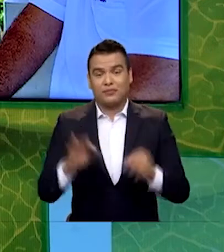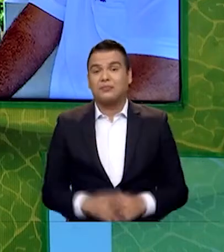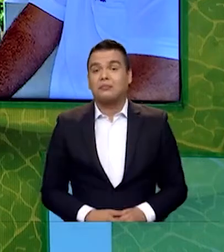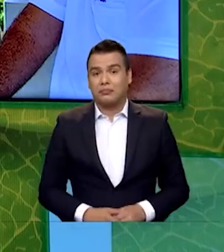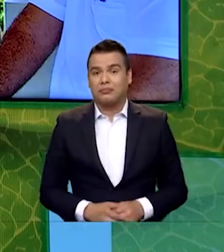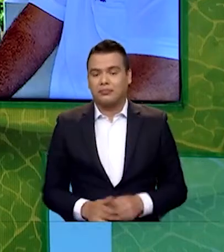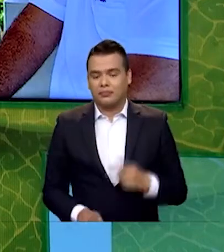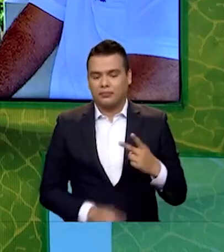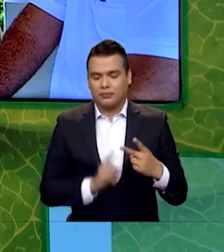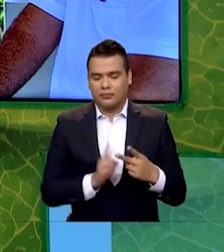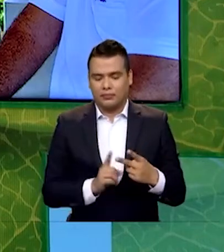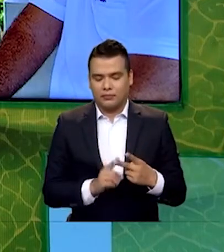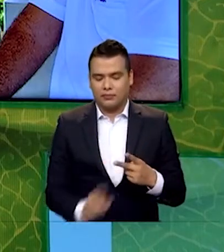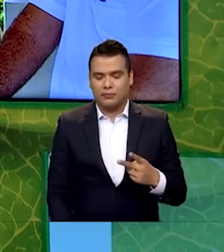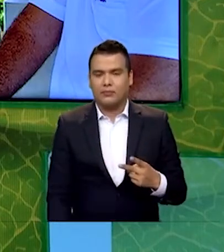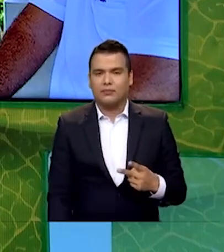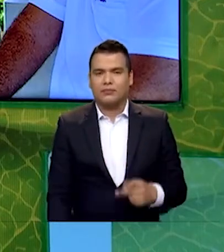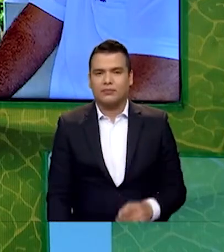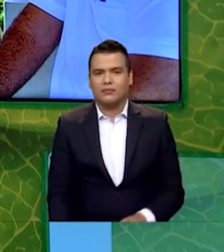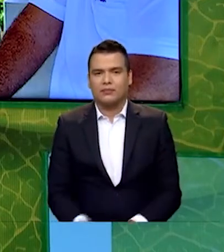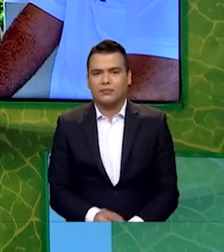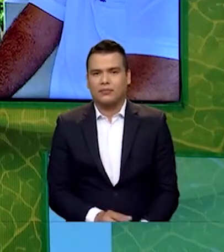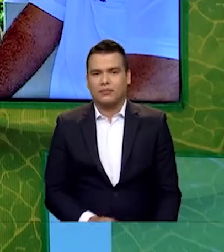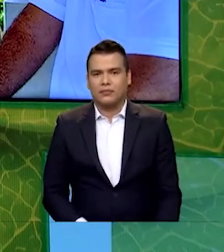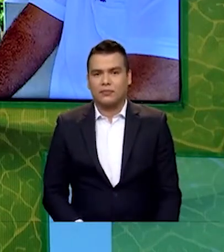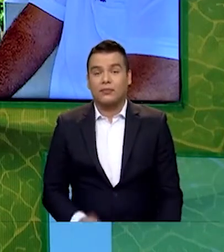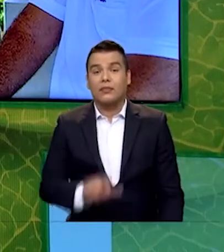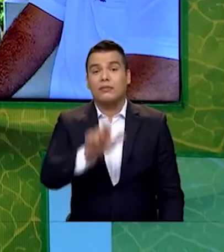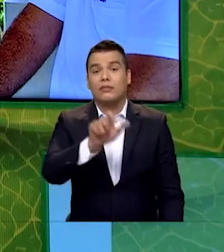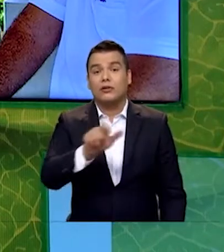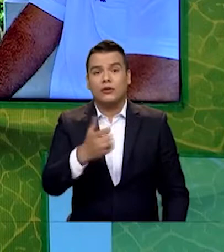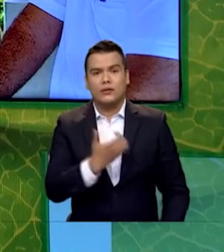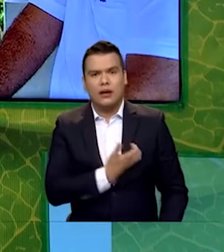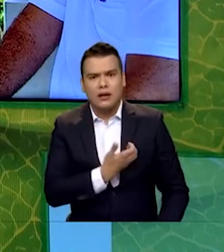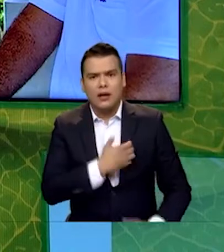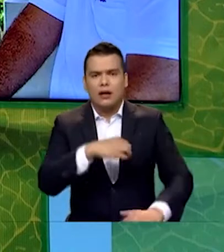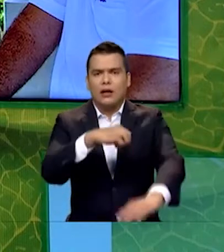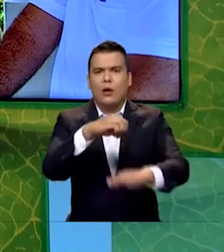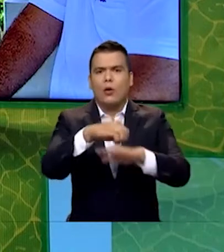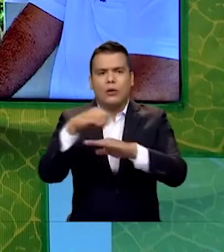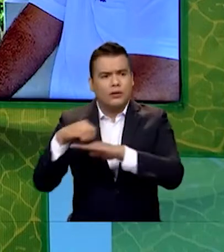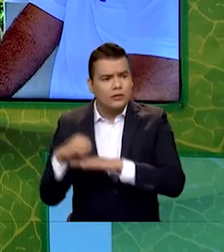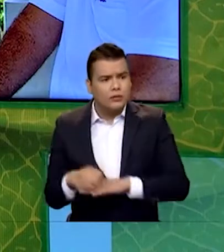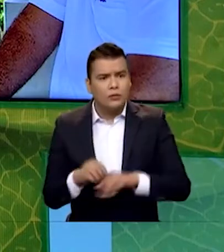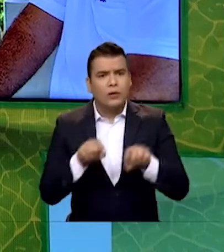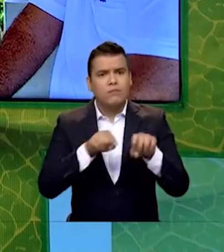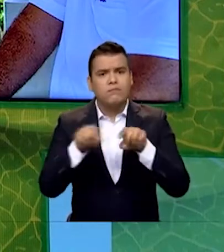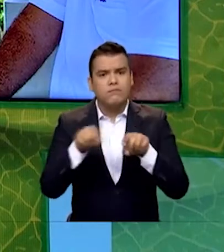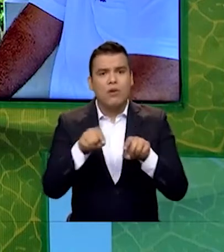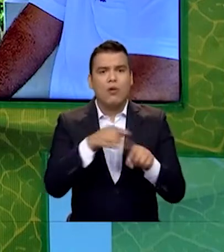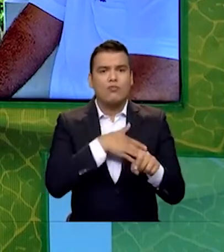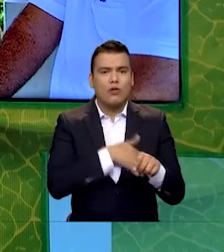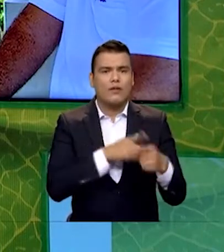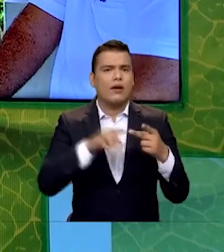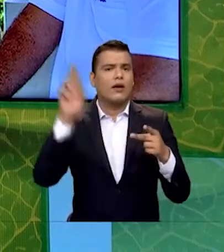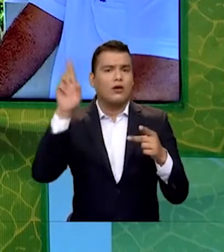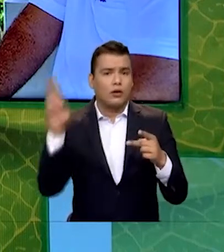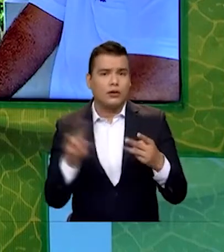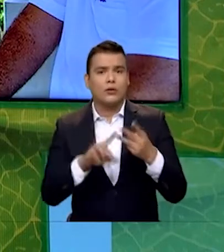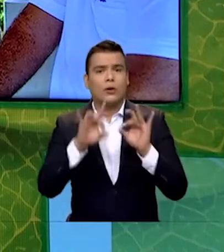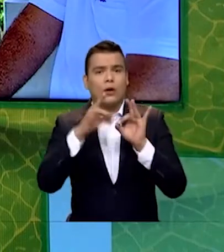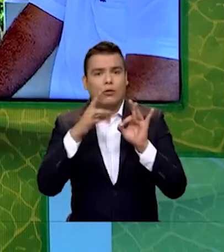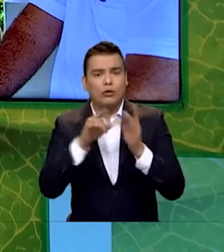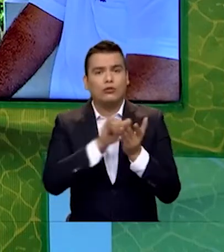Inquietudes y necesidades ambientales fueron expresadas por los alcaldes y organizaciones de la sociedad civil de la región Brut al director general de la